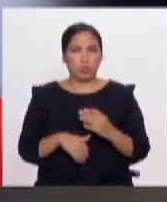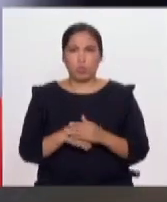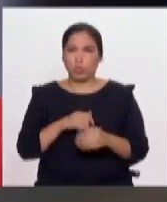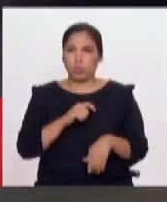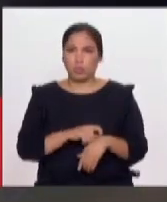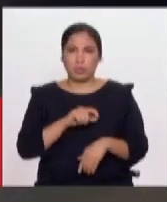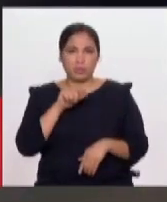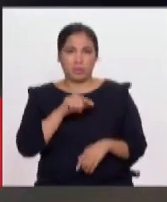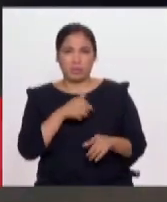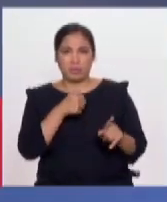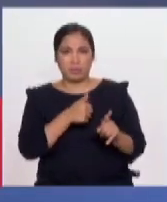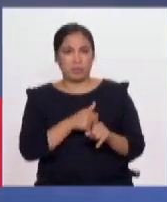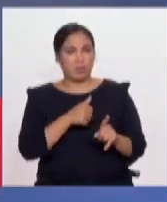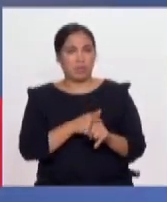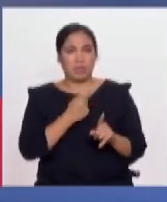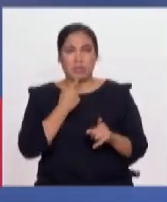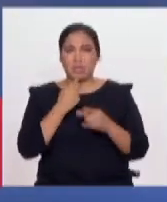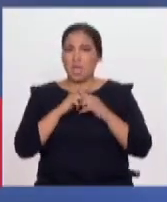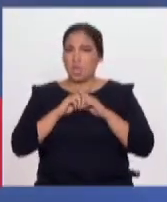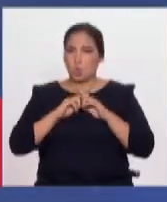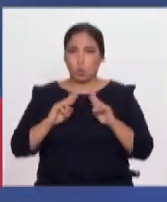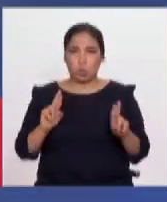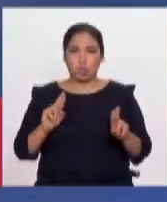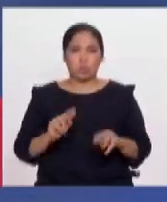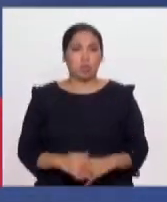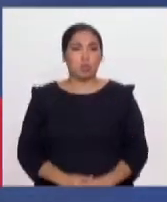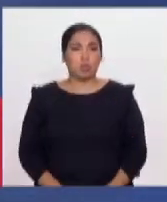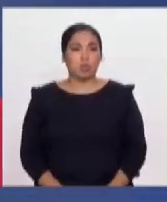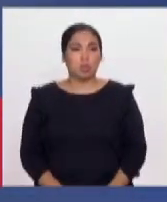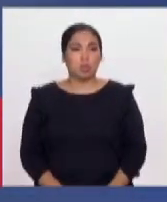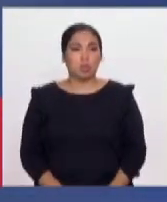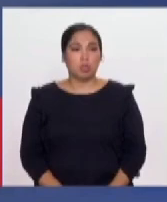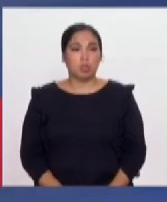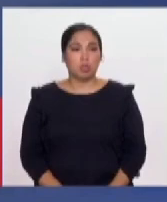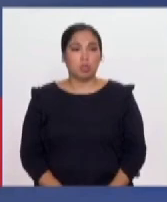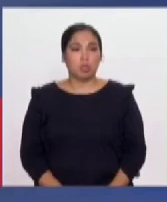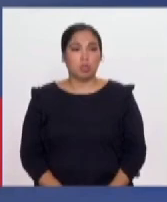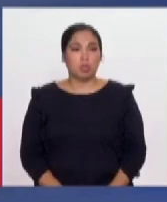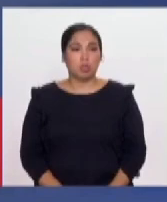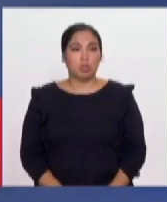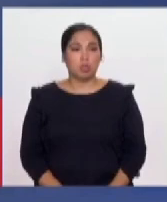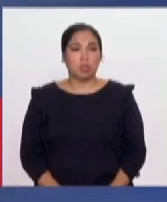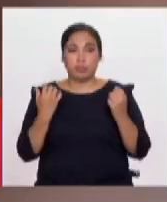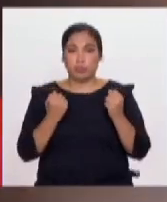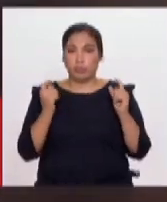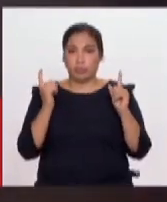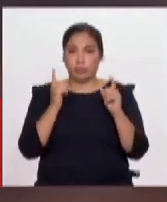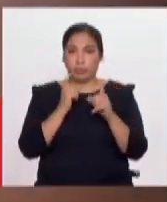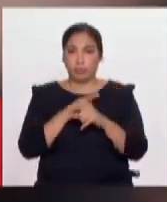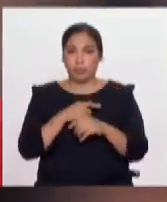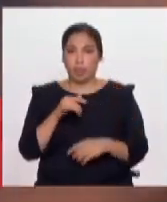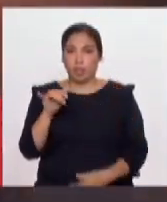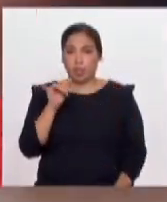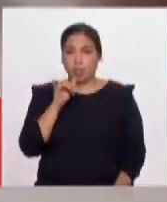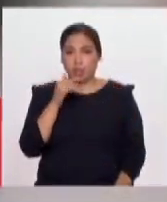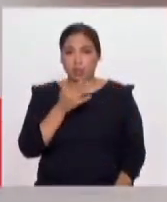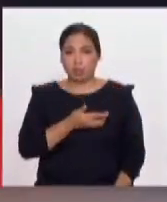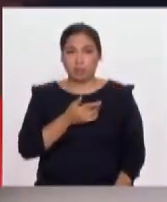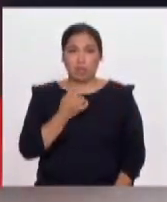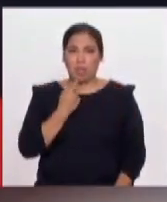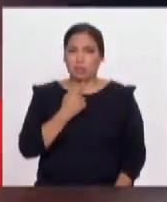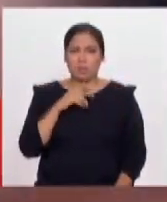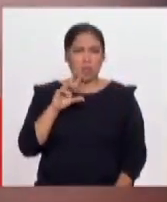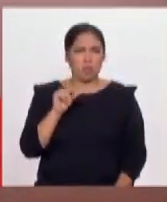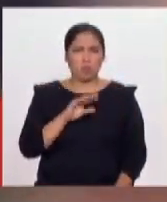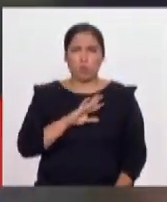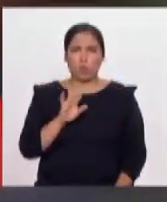esta persona decía ser inocente. Bueno, la situación se comprendía porque si la persona se encontraba en estado de ebriedad y negaba